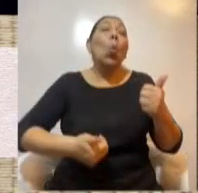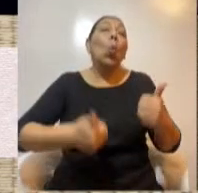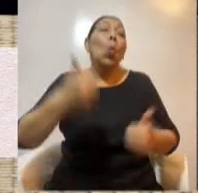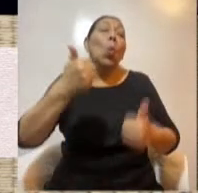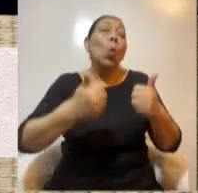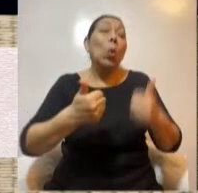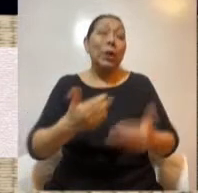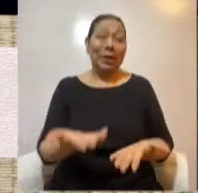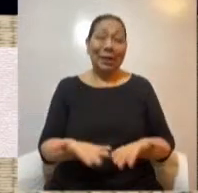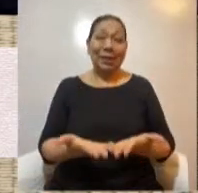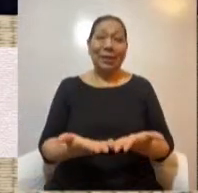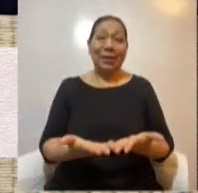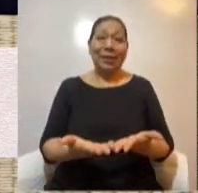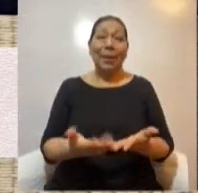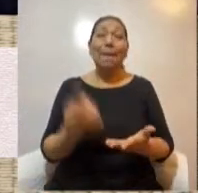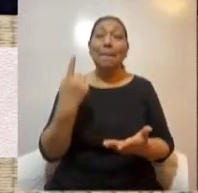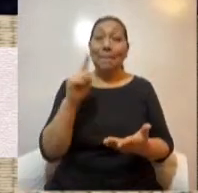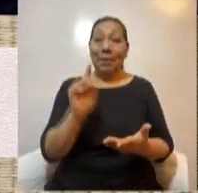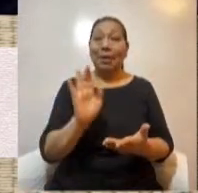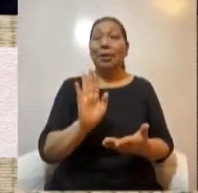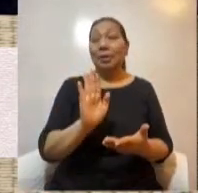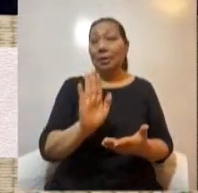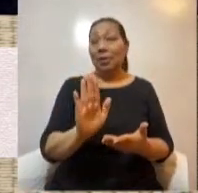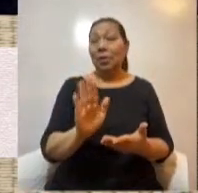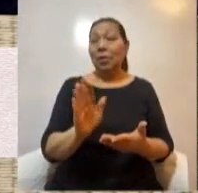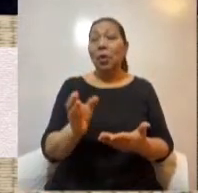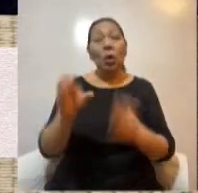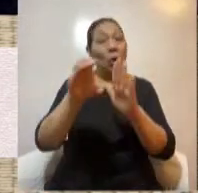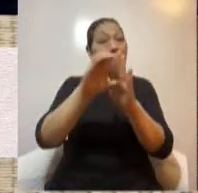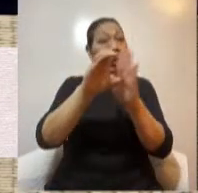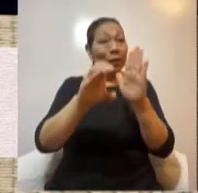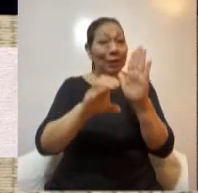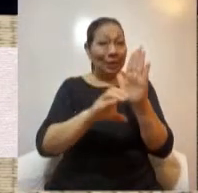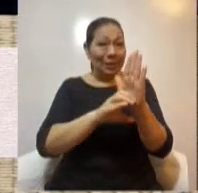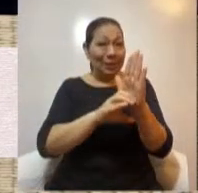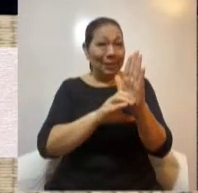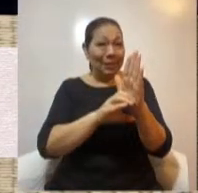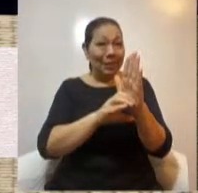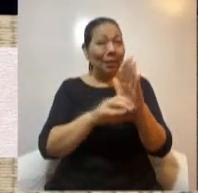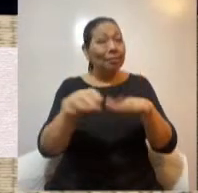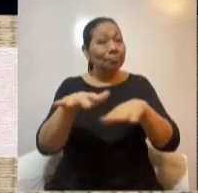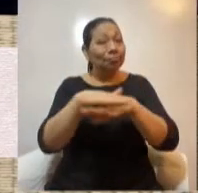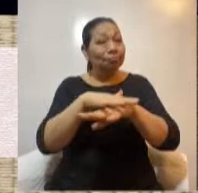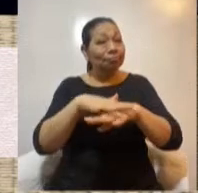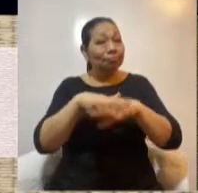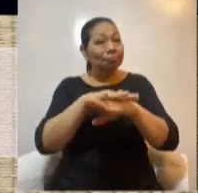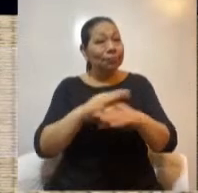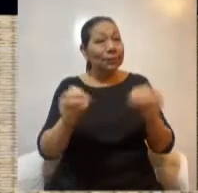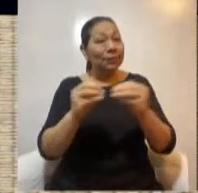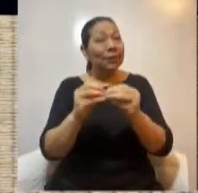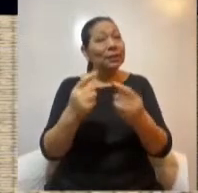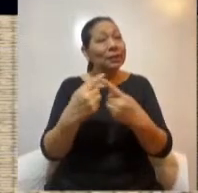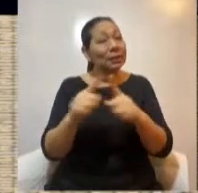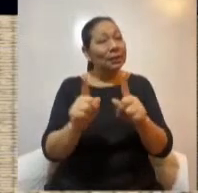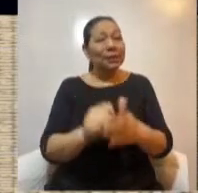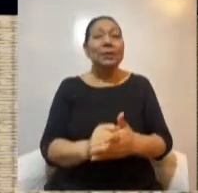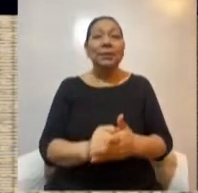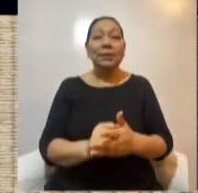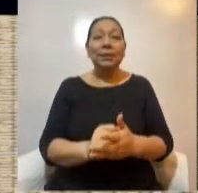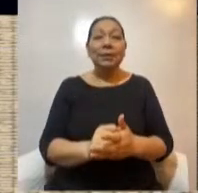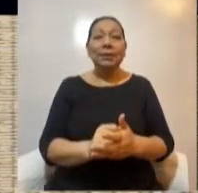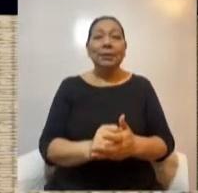herramienta jurídica que utiliza para evaluar la constitucionalidad del tratamiento